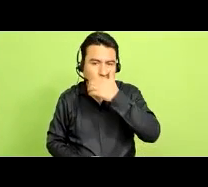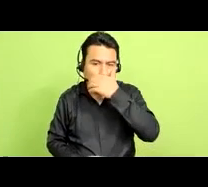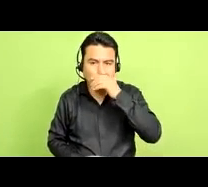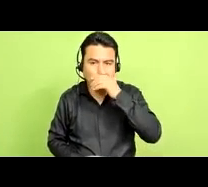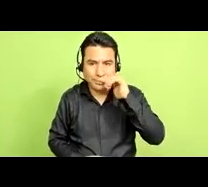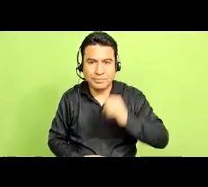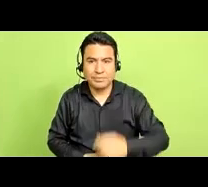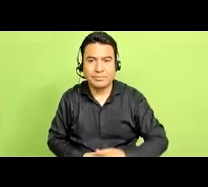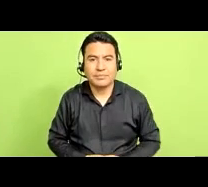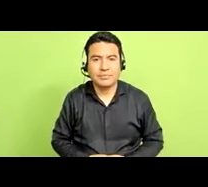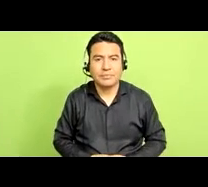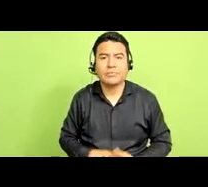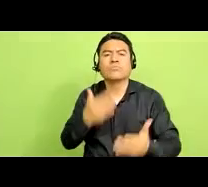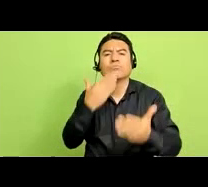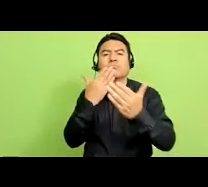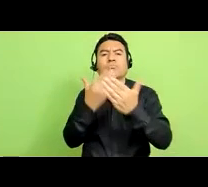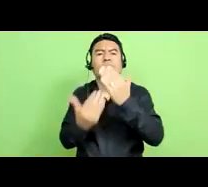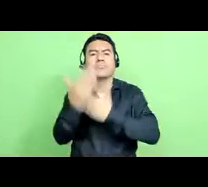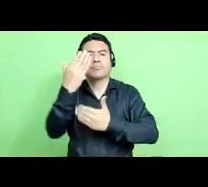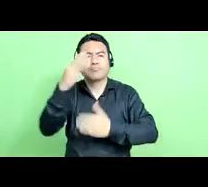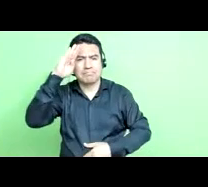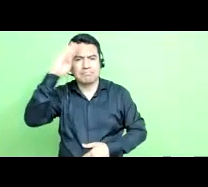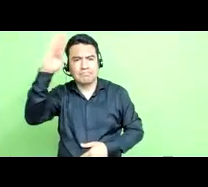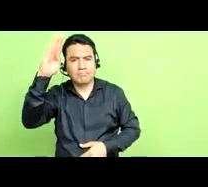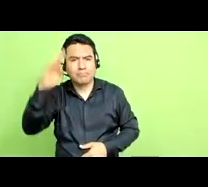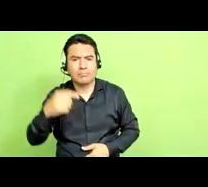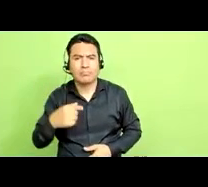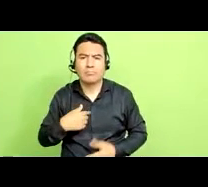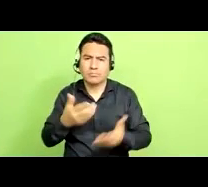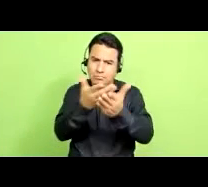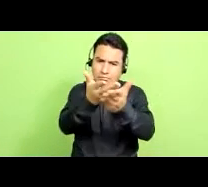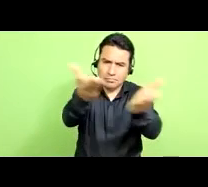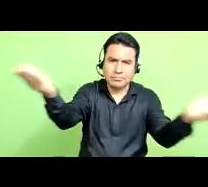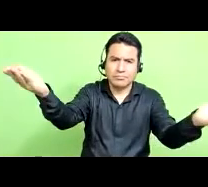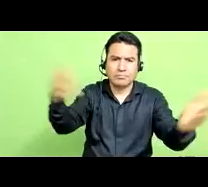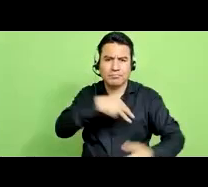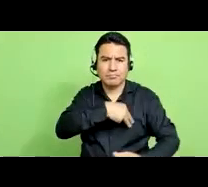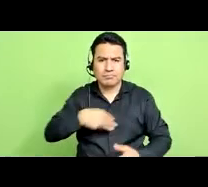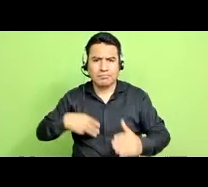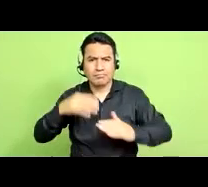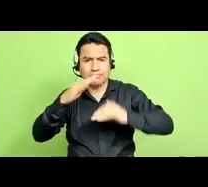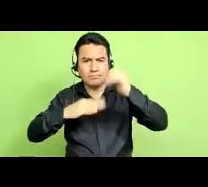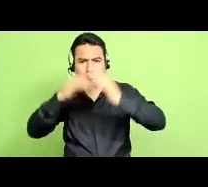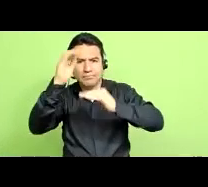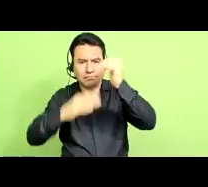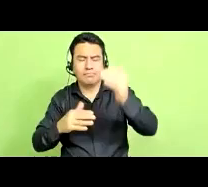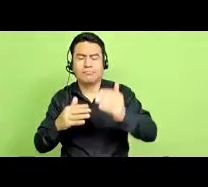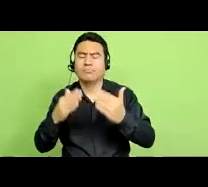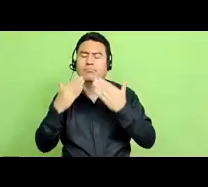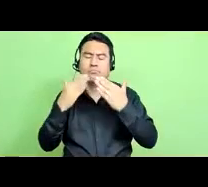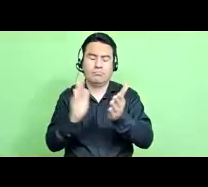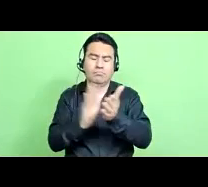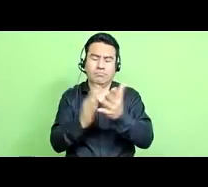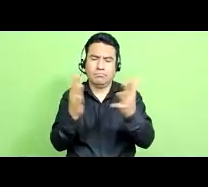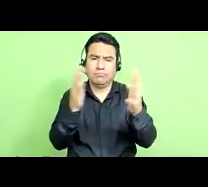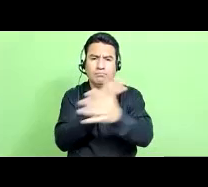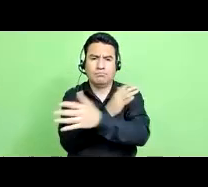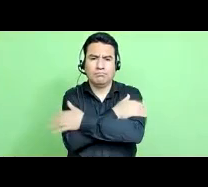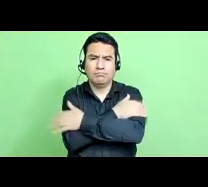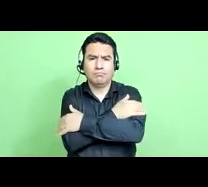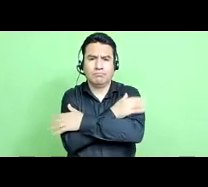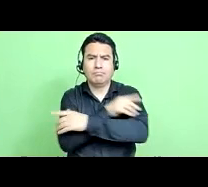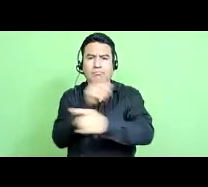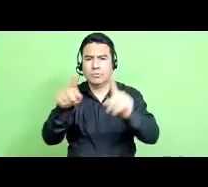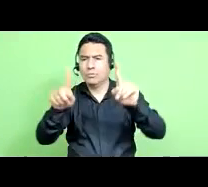así que tal buenos días de verdad les felicito por las iniciativas que están teniendo en cuanto a estas consultas